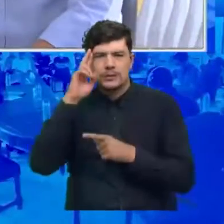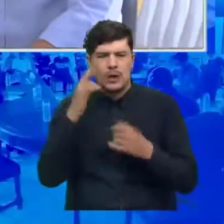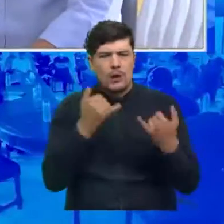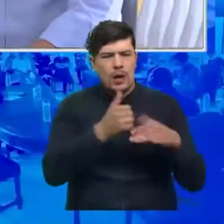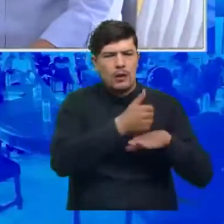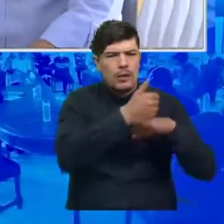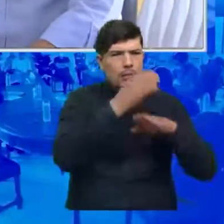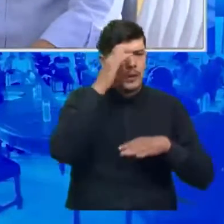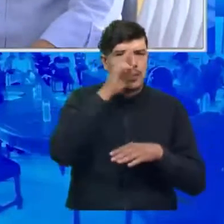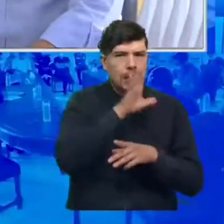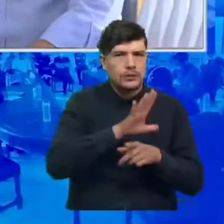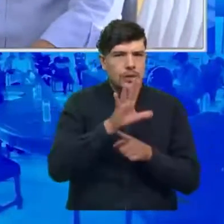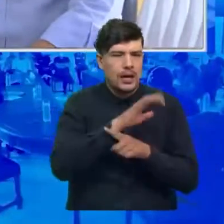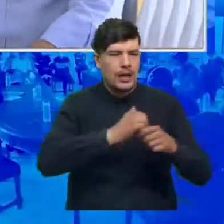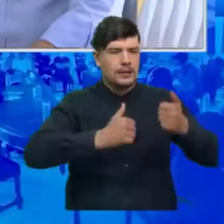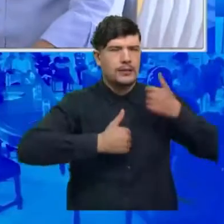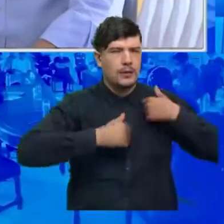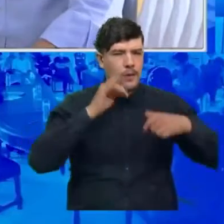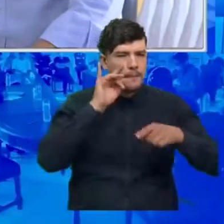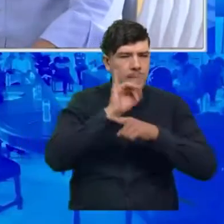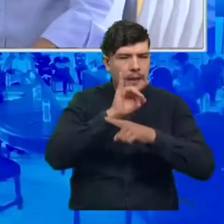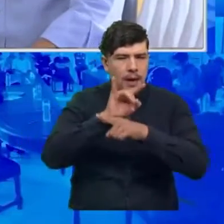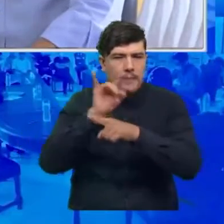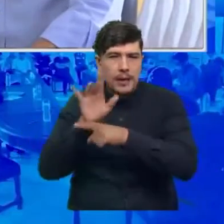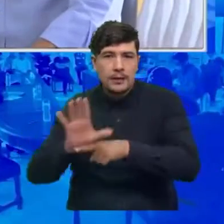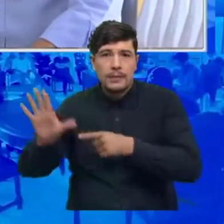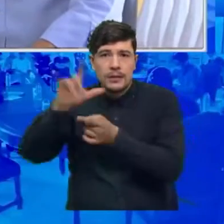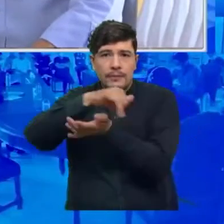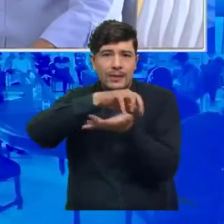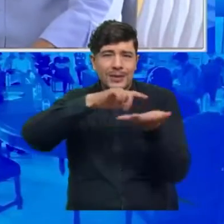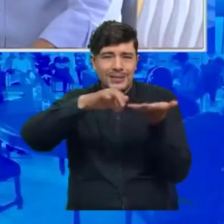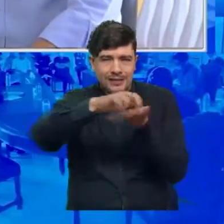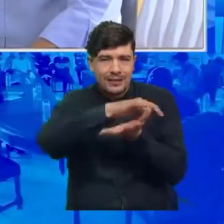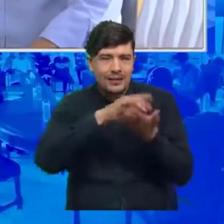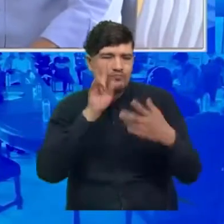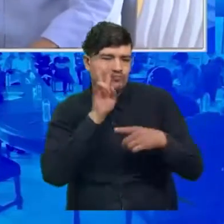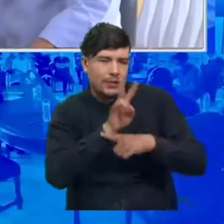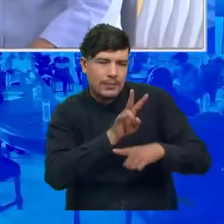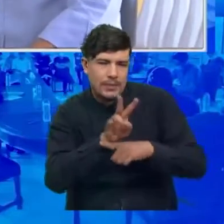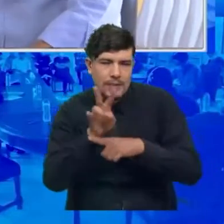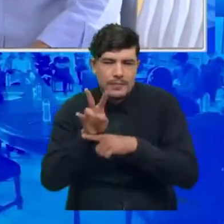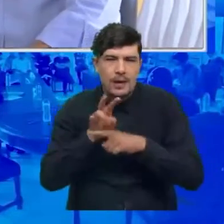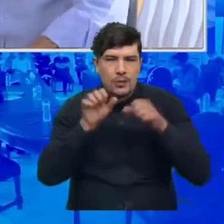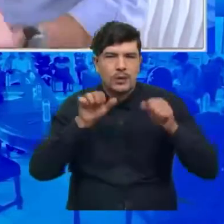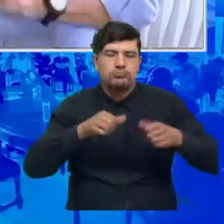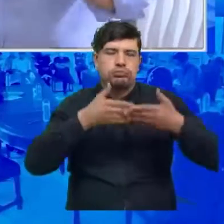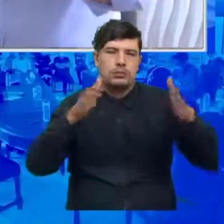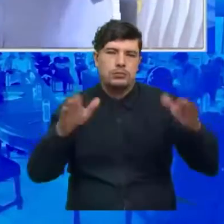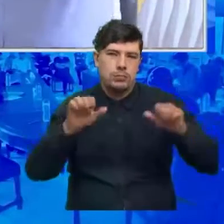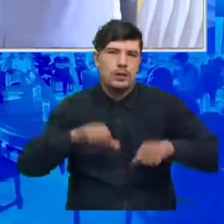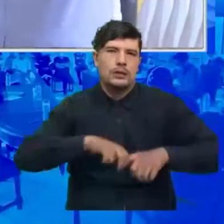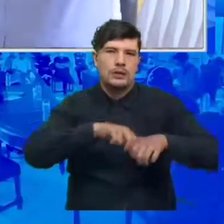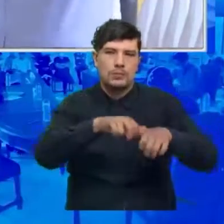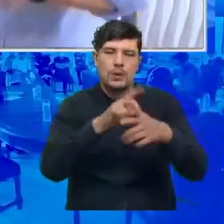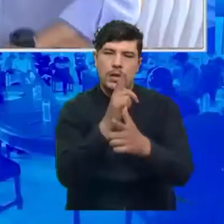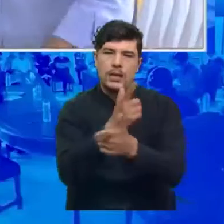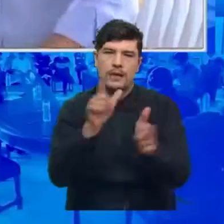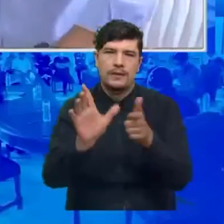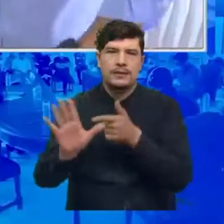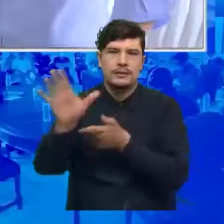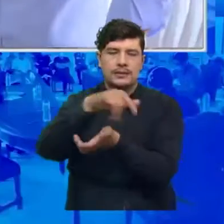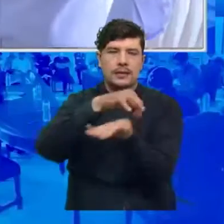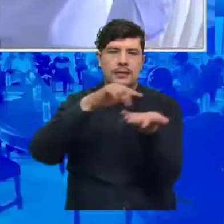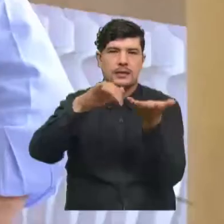para estar monitoreando constantemente a todos los corredores viales para poder garantizar la movilidad y también se ha articulado